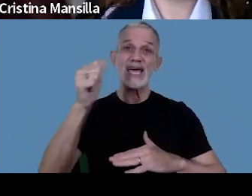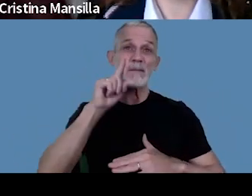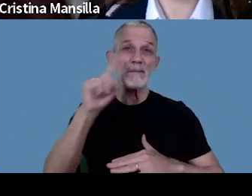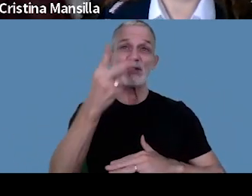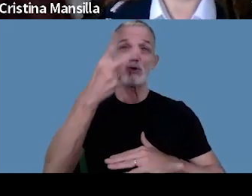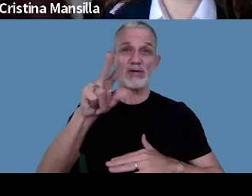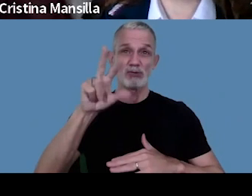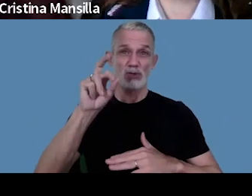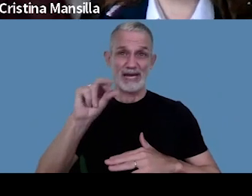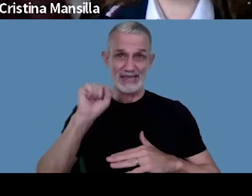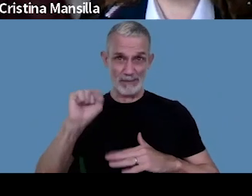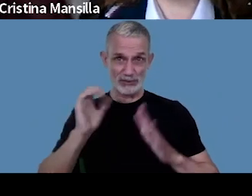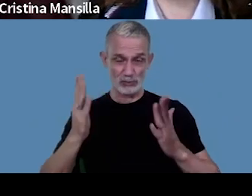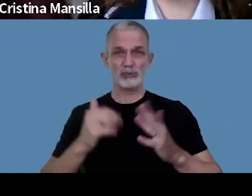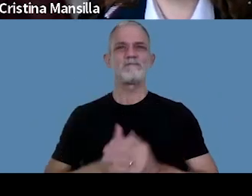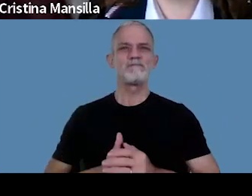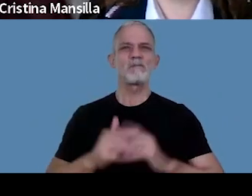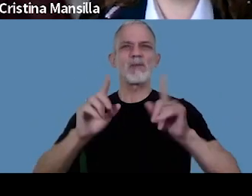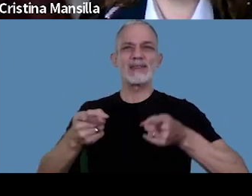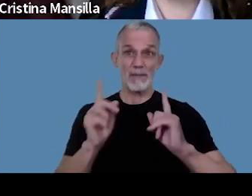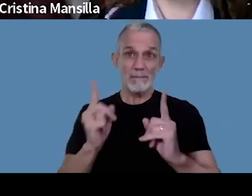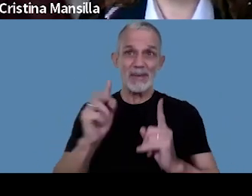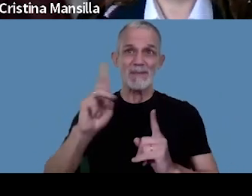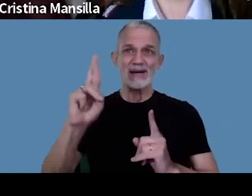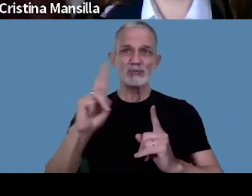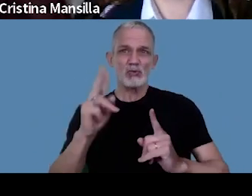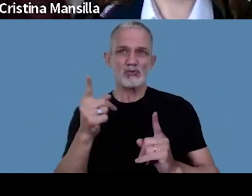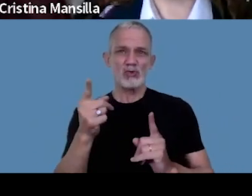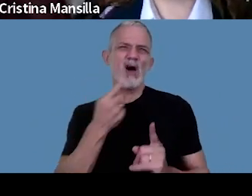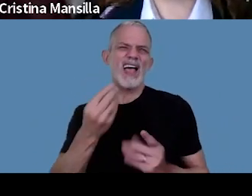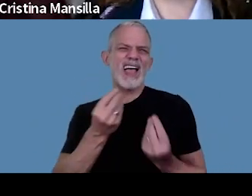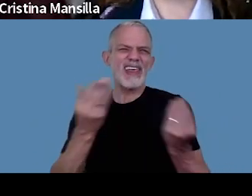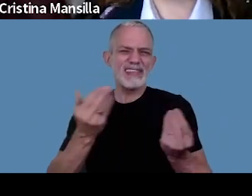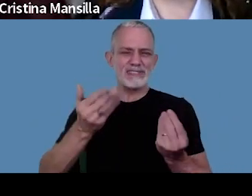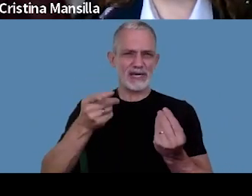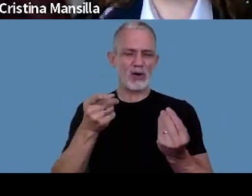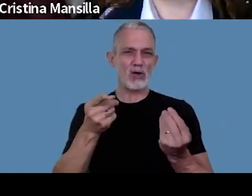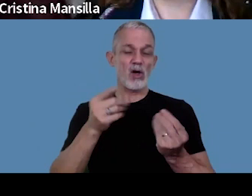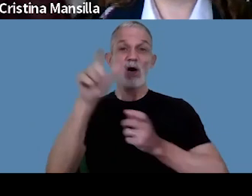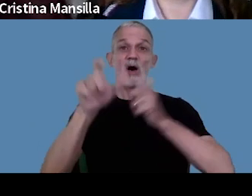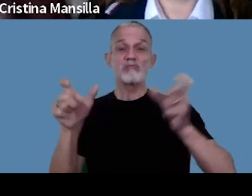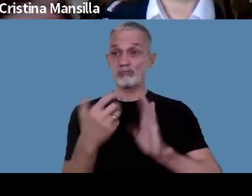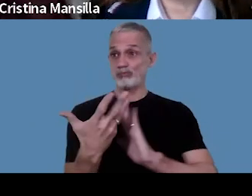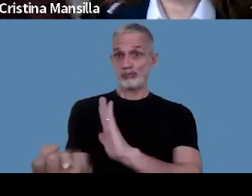506.230. Por otra parte, esta misma resolución nos define que los agentes de